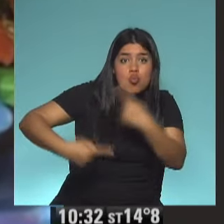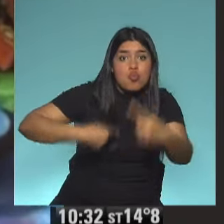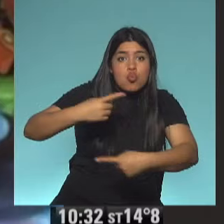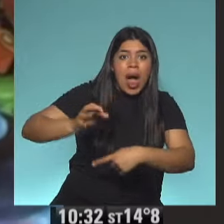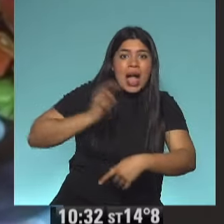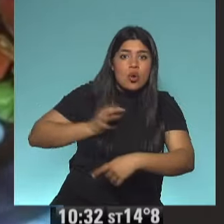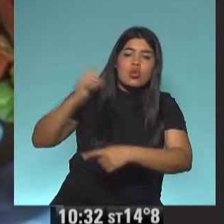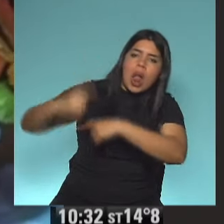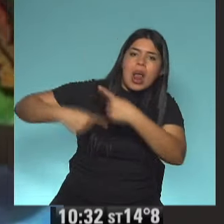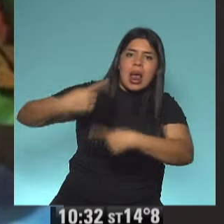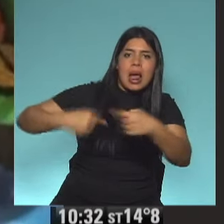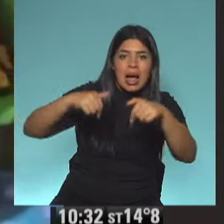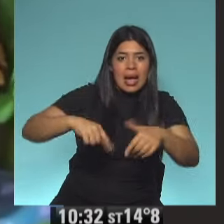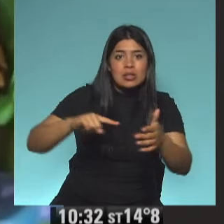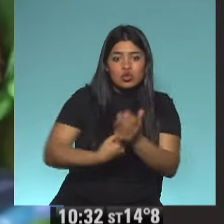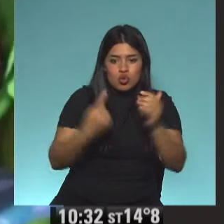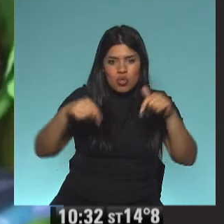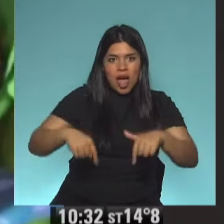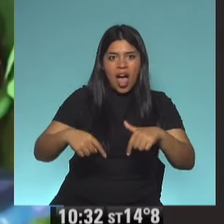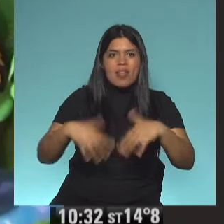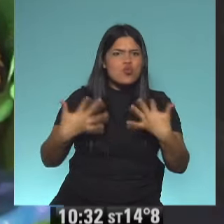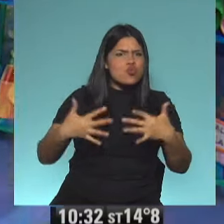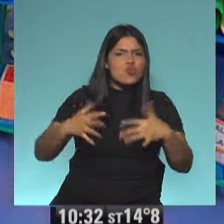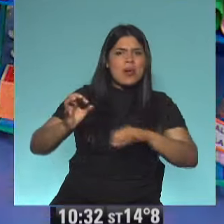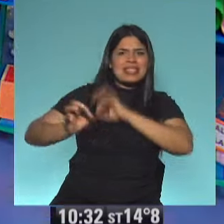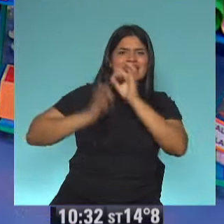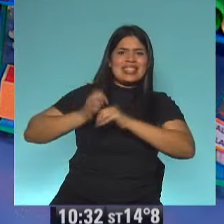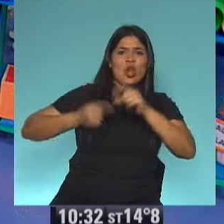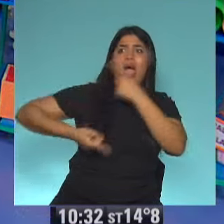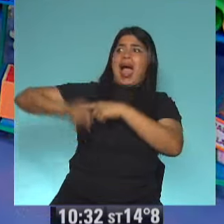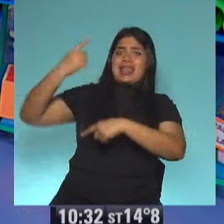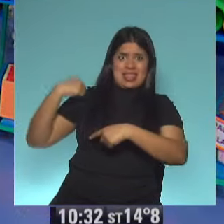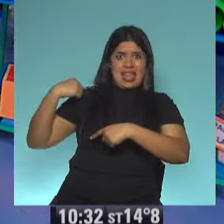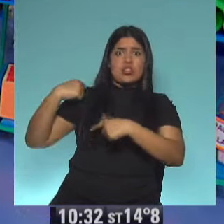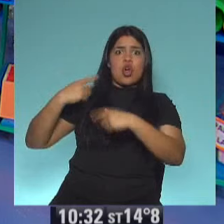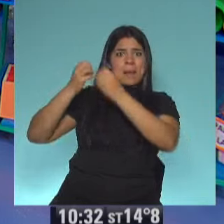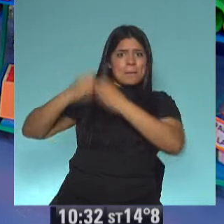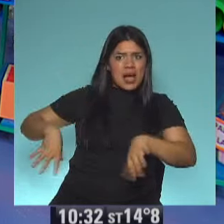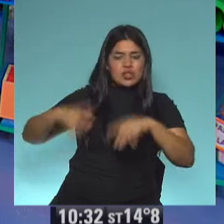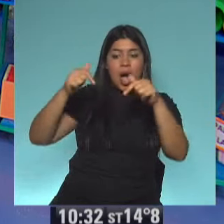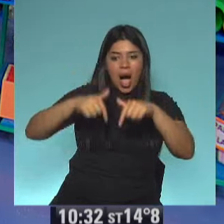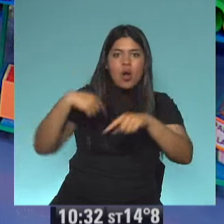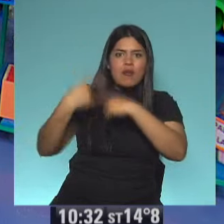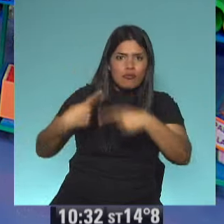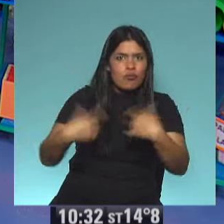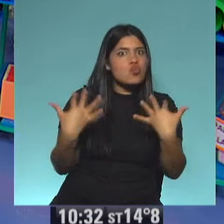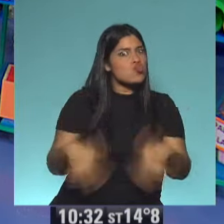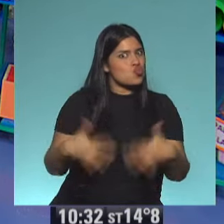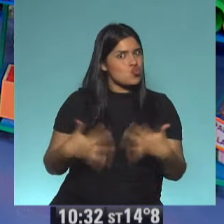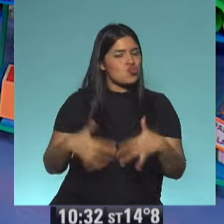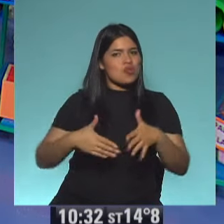ciudad, en Lincoln, desde principios del siglo pasado. Y bueno, y fundamentalmente si eso es